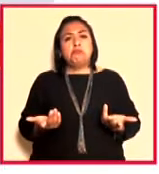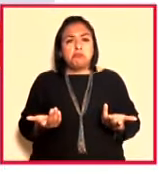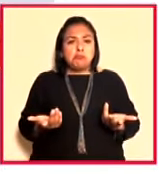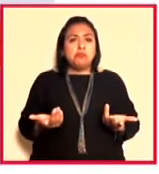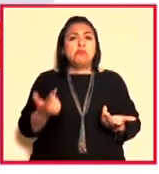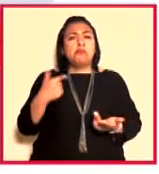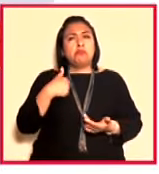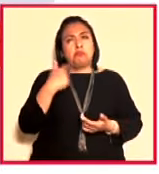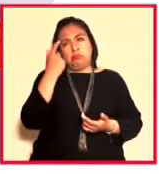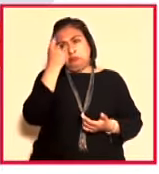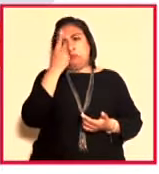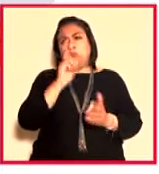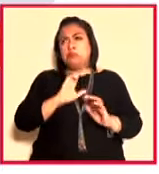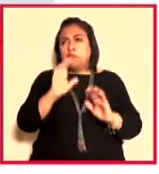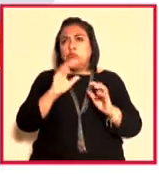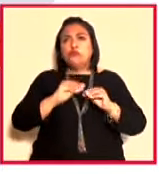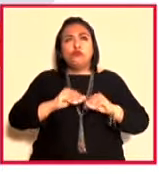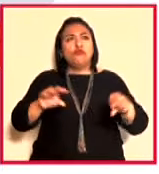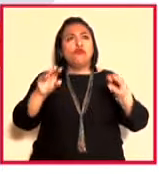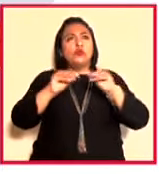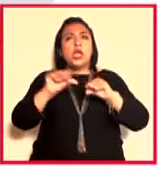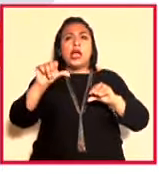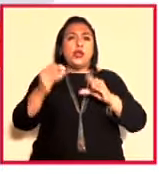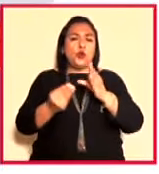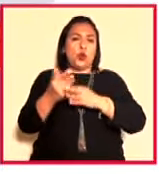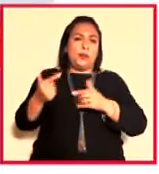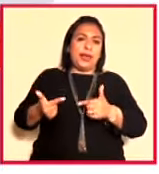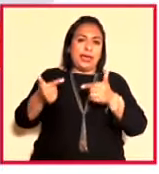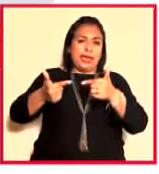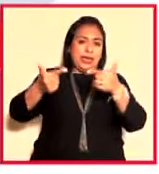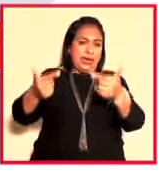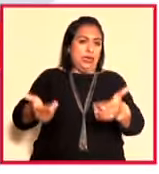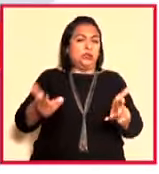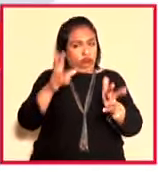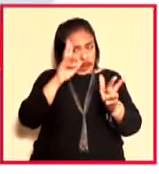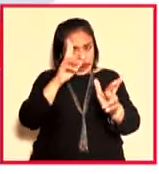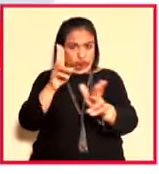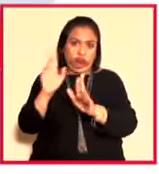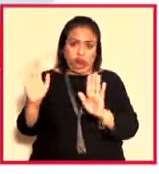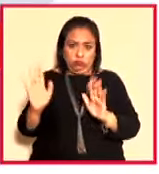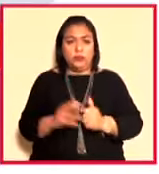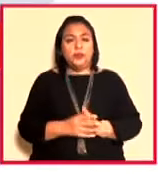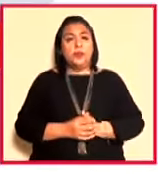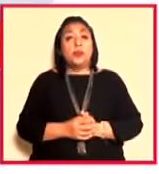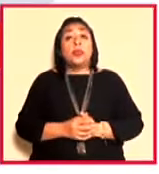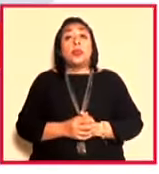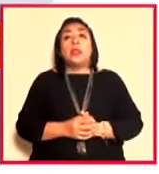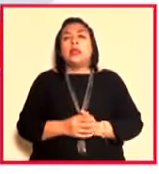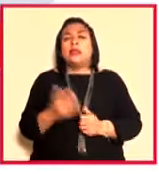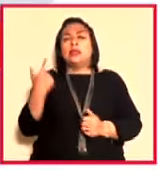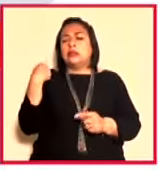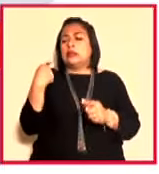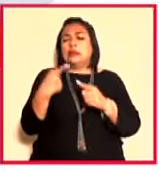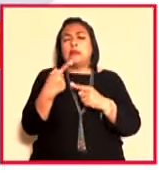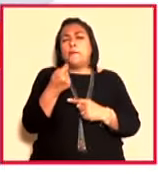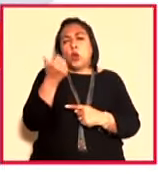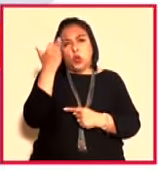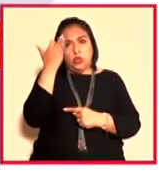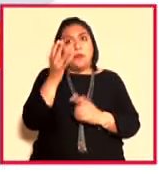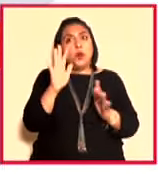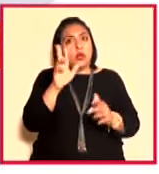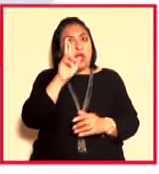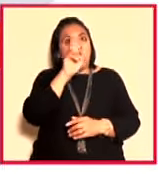composiciones, difundirlas a las nuevas generaciones de manera muy, muy respetuosa. En el breve tiempo que llevan ya han sido reconocidos y